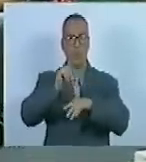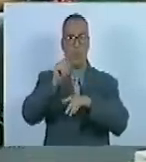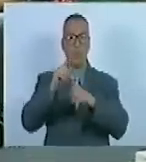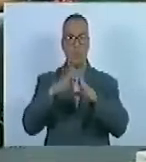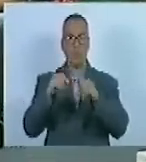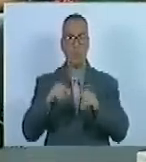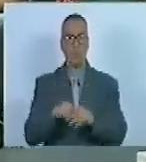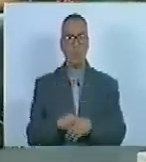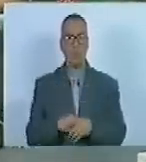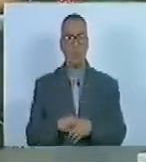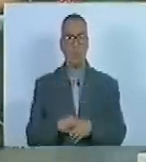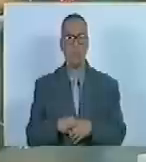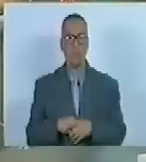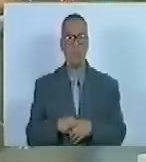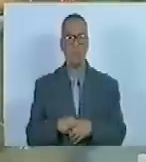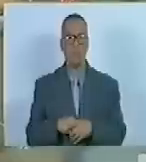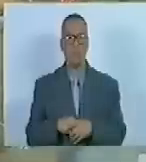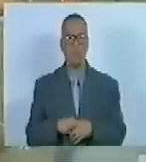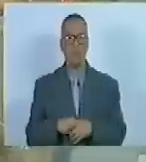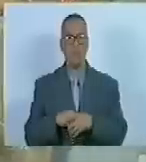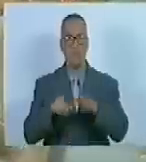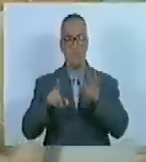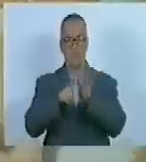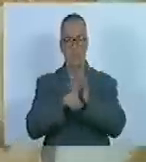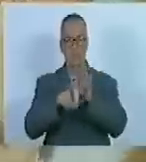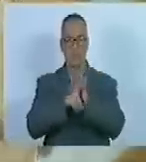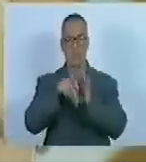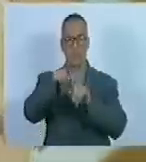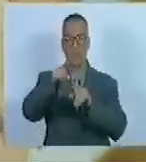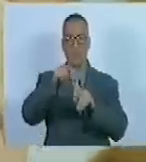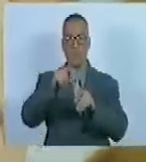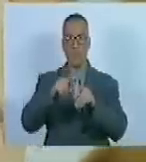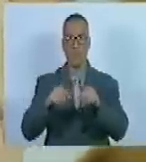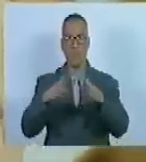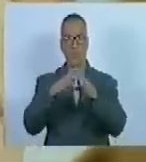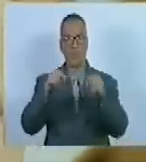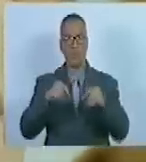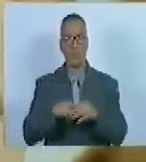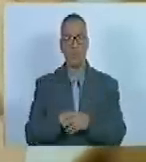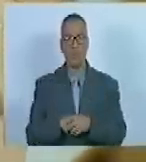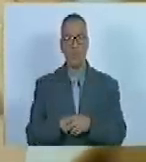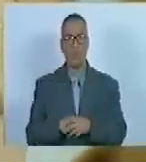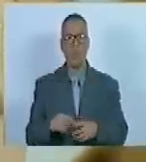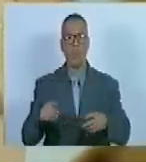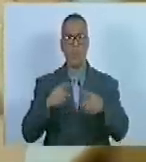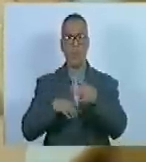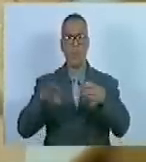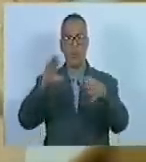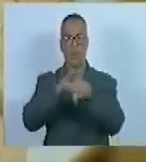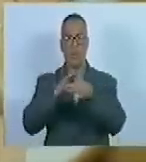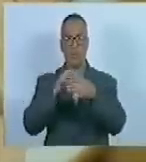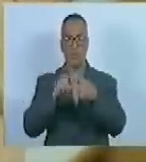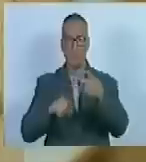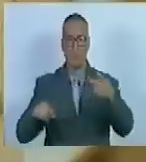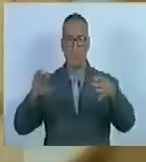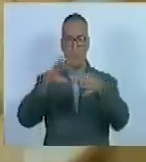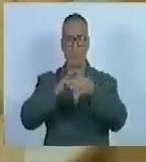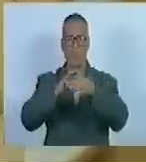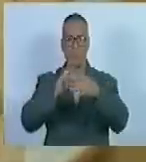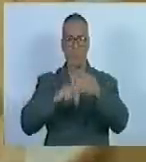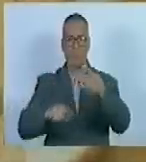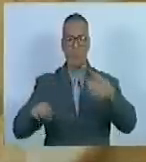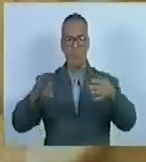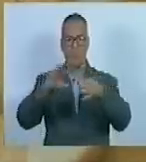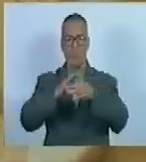todo, la legislación en un todo. Unidad, unidad,